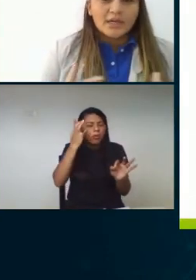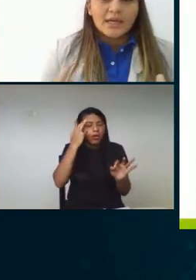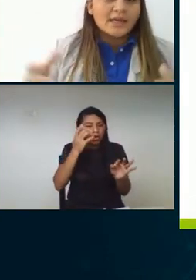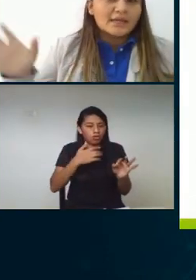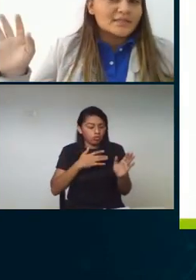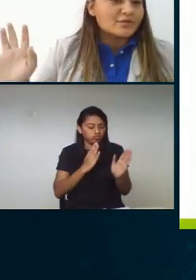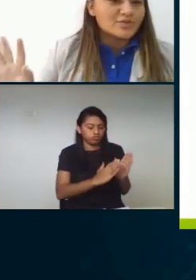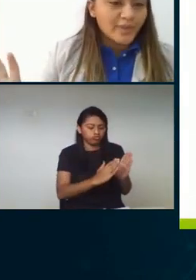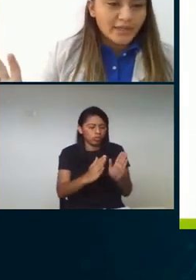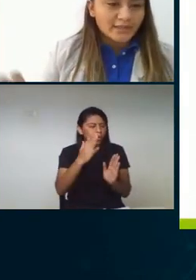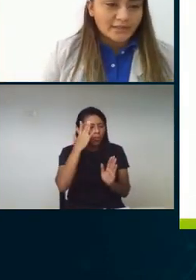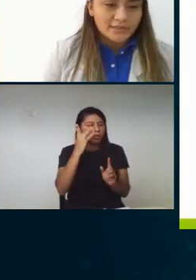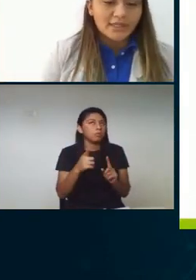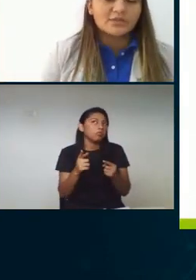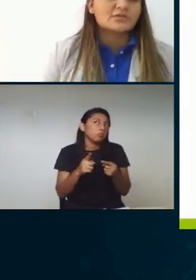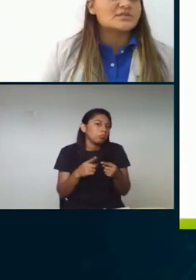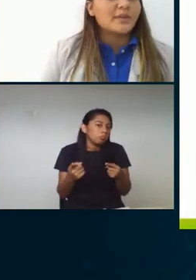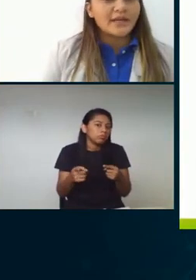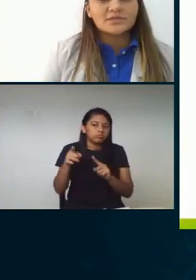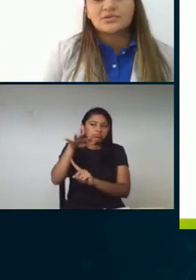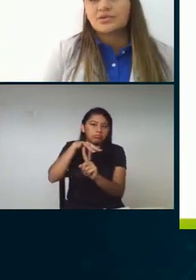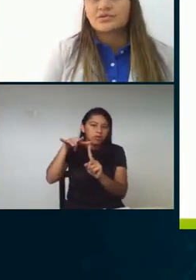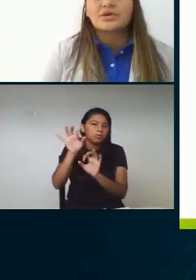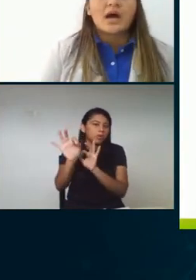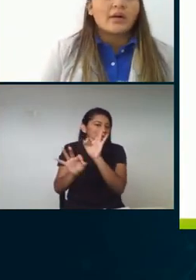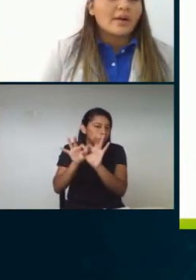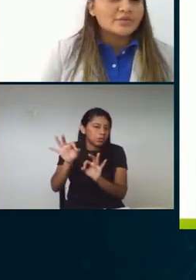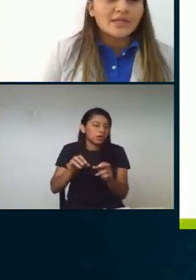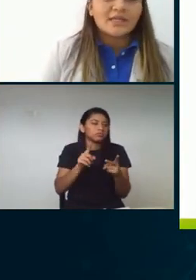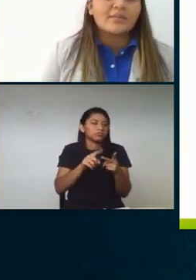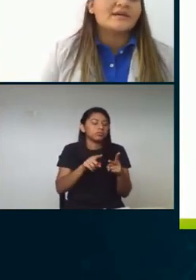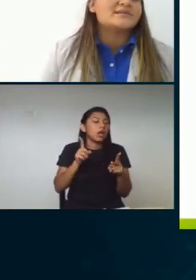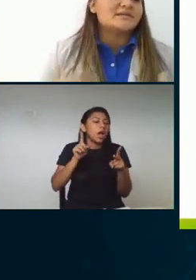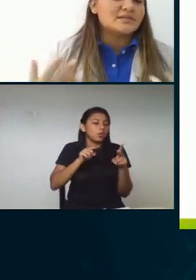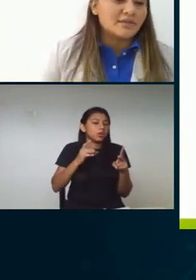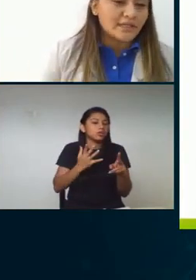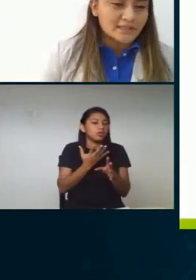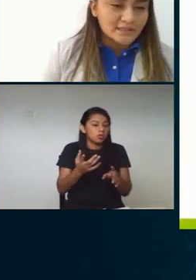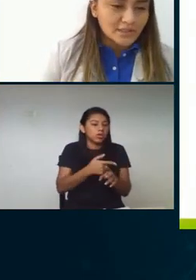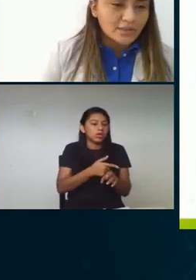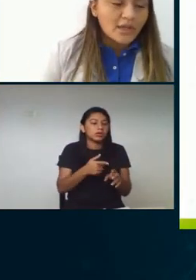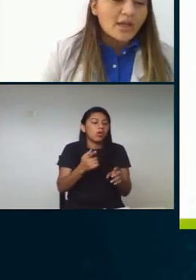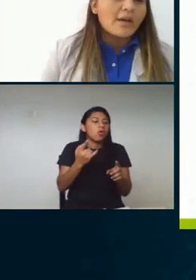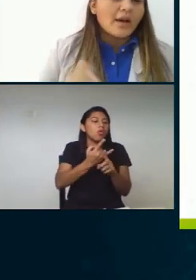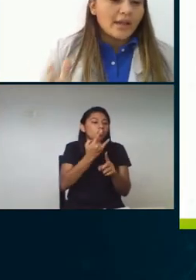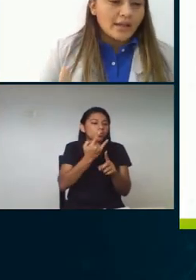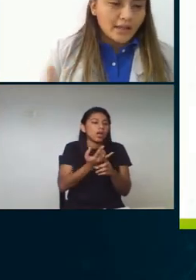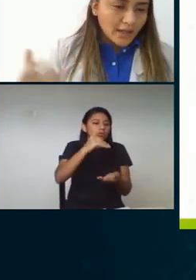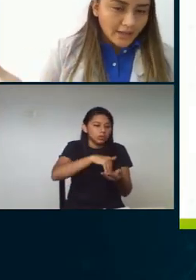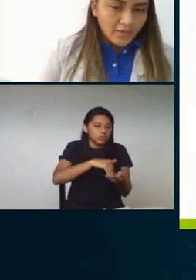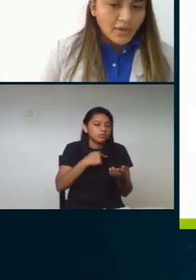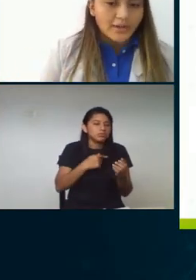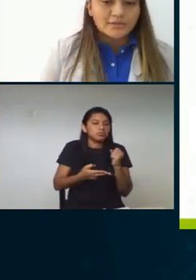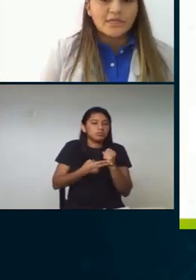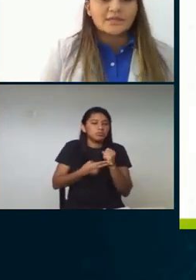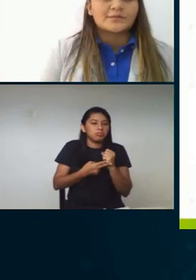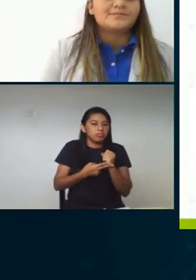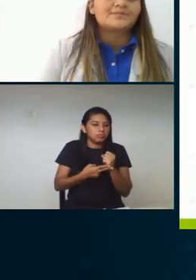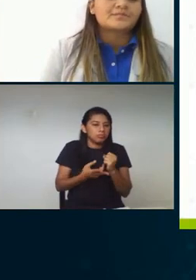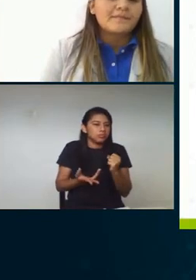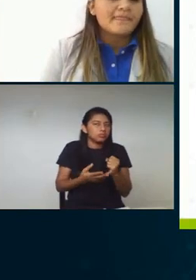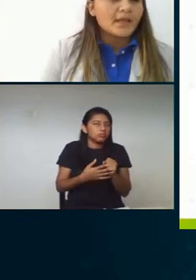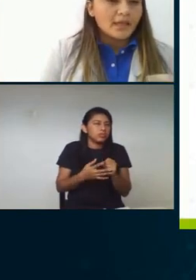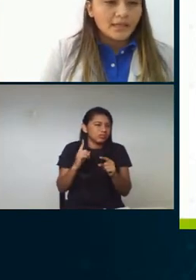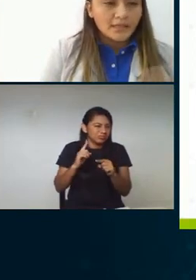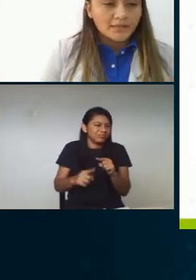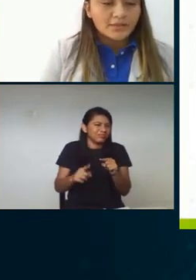tenemos se nos pierde, ¿cierto? Entonces para eso nosotros hablamos del tema de sensibilización adecuado, ¿cierto?